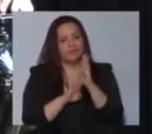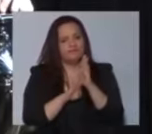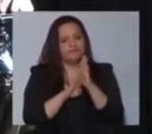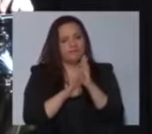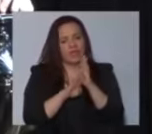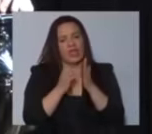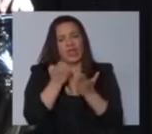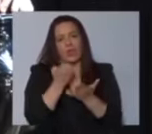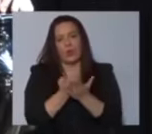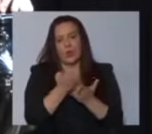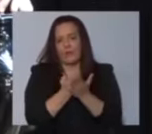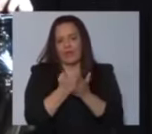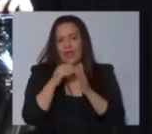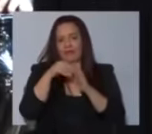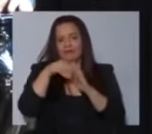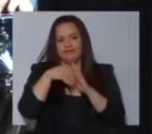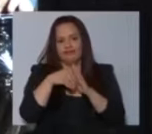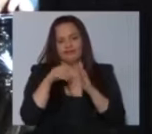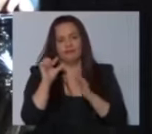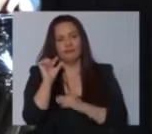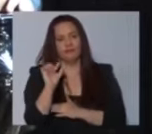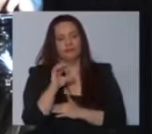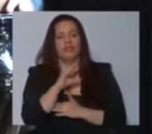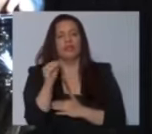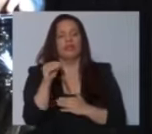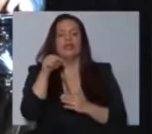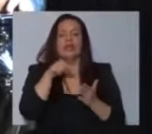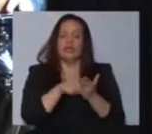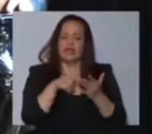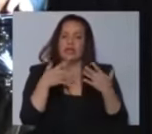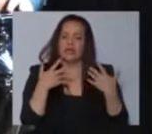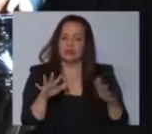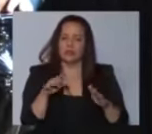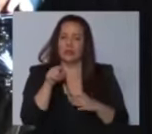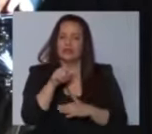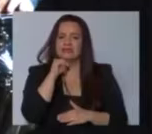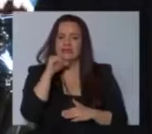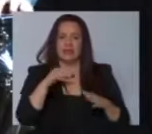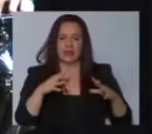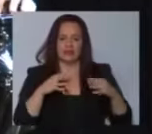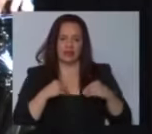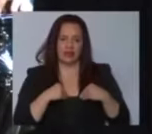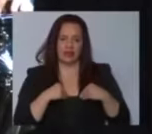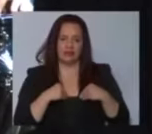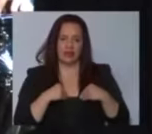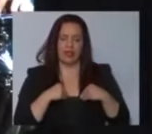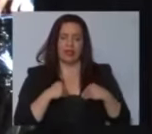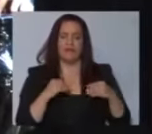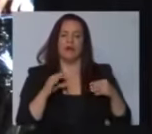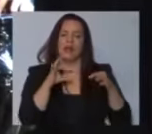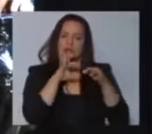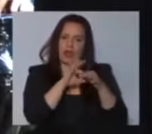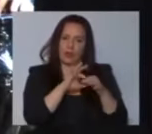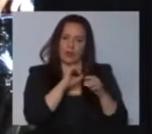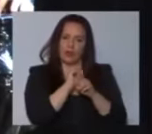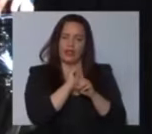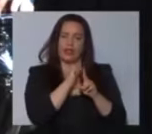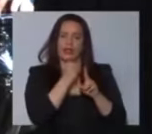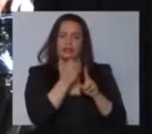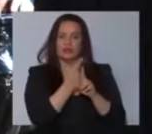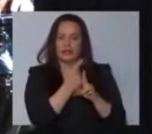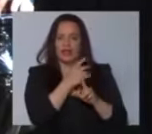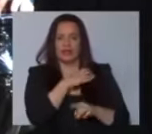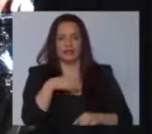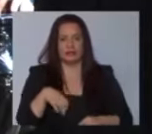Unidad, esto es sencillamente inaceptable. Nuestra misión es servir a Costa Rica